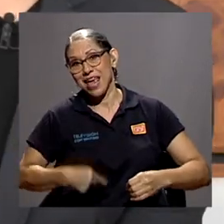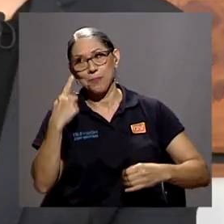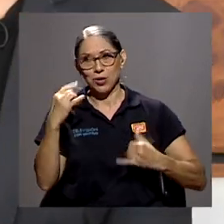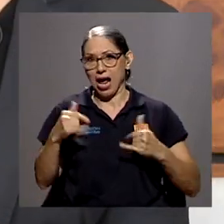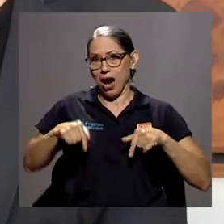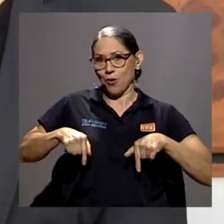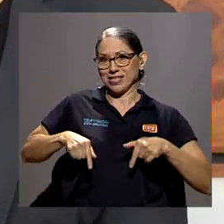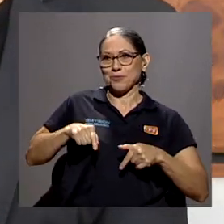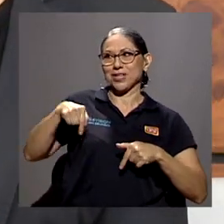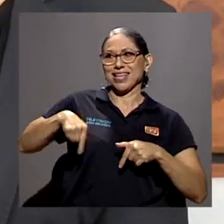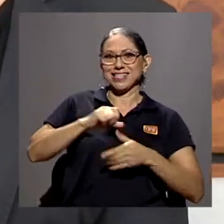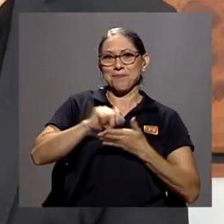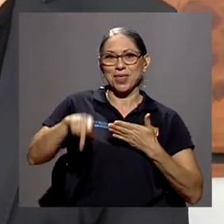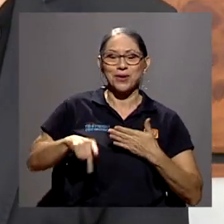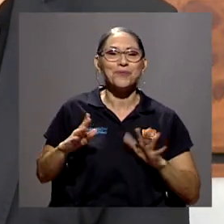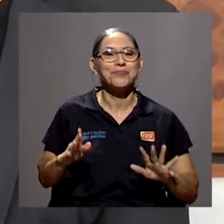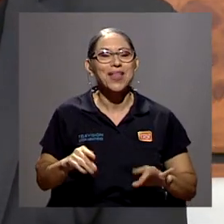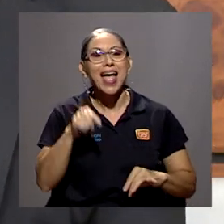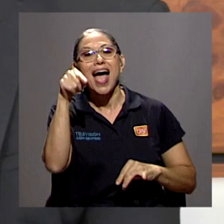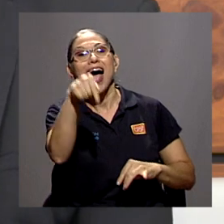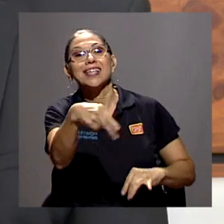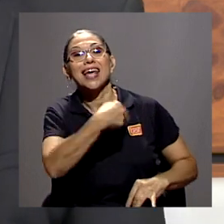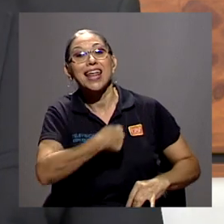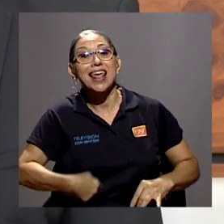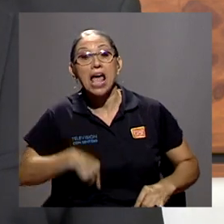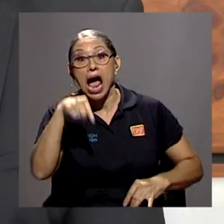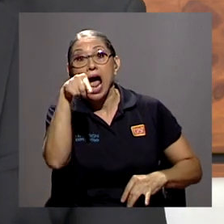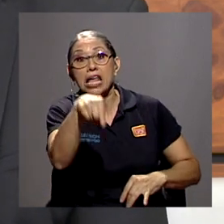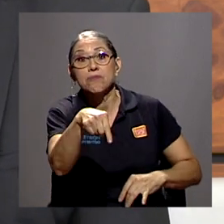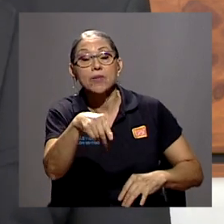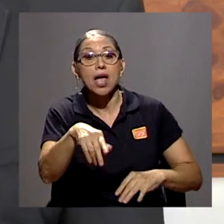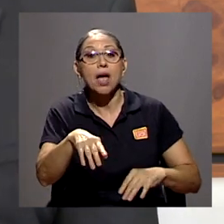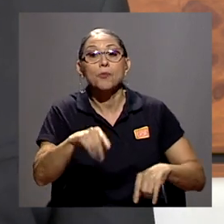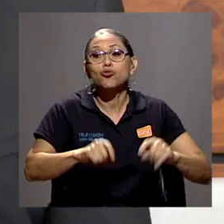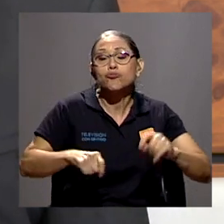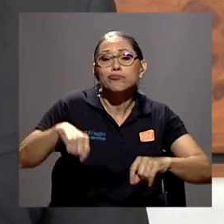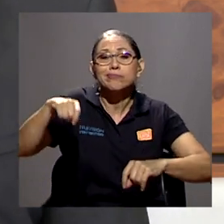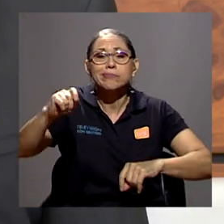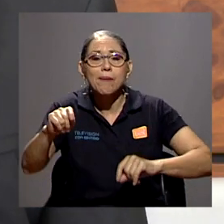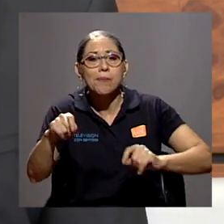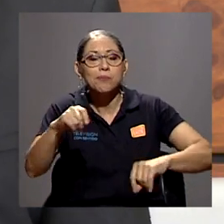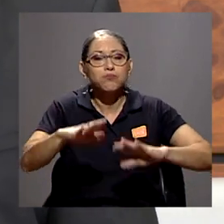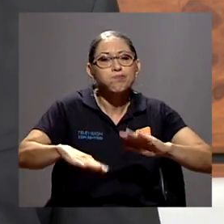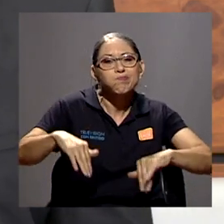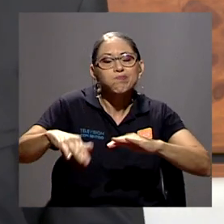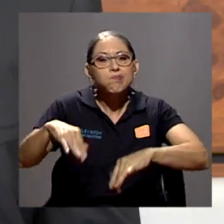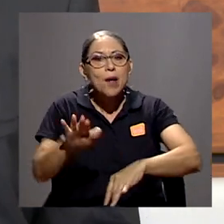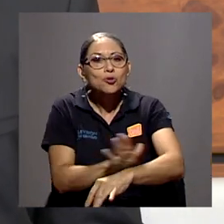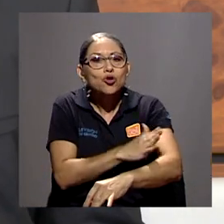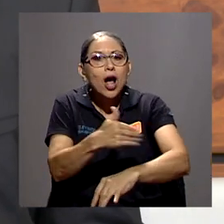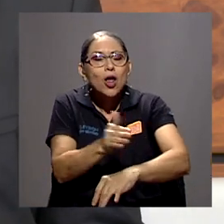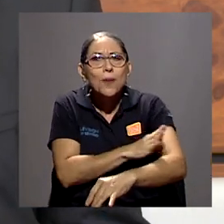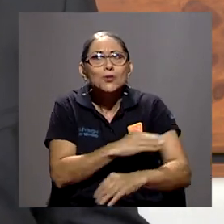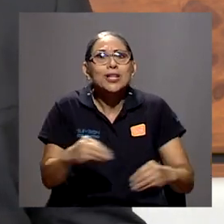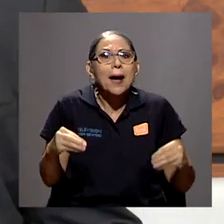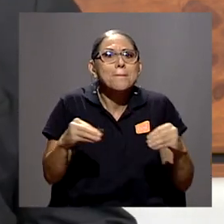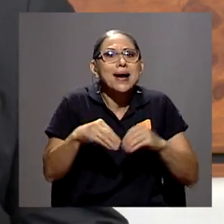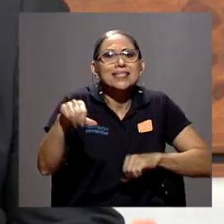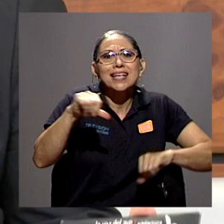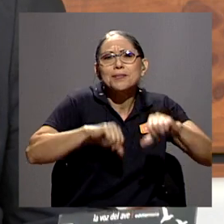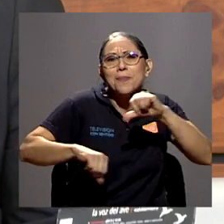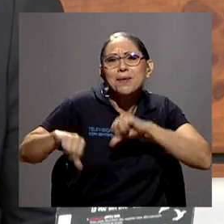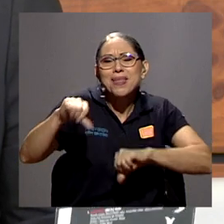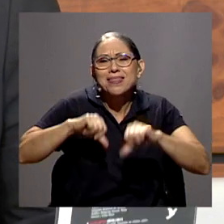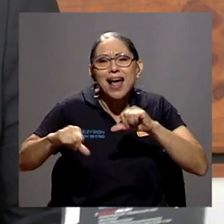este hemos tocado la música más experimental que uno puede imaginar por lo menos que pueda ser